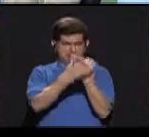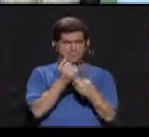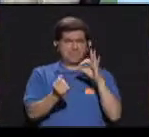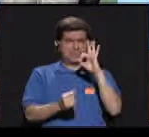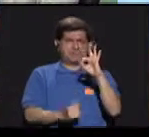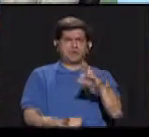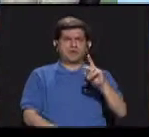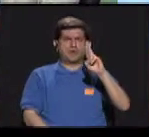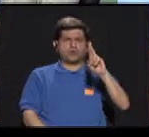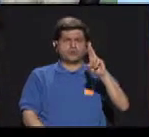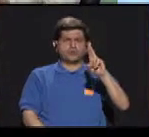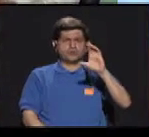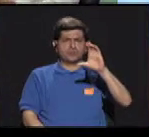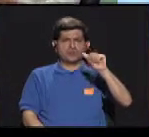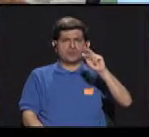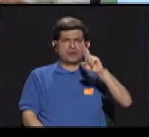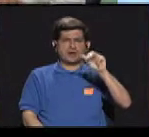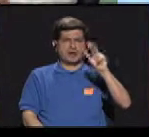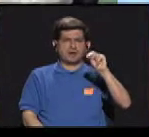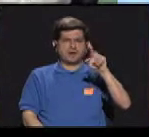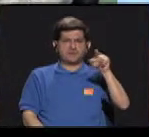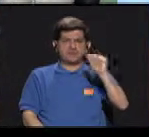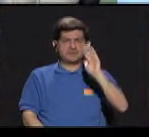dúo con Rocío Carranza como su hija